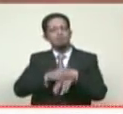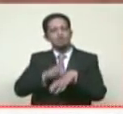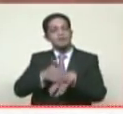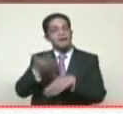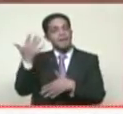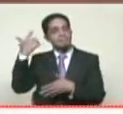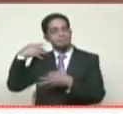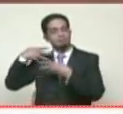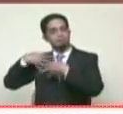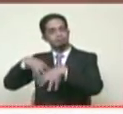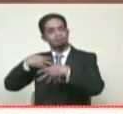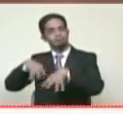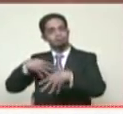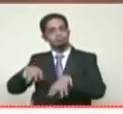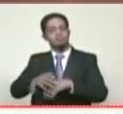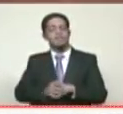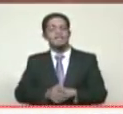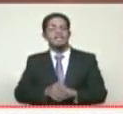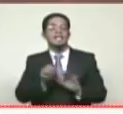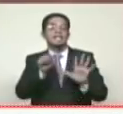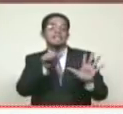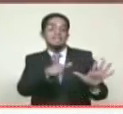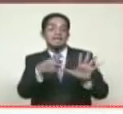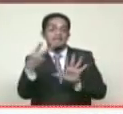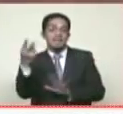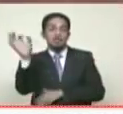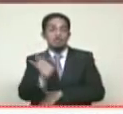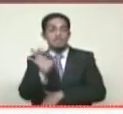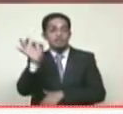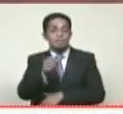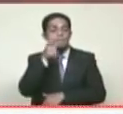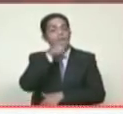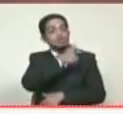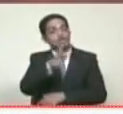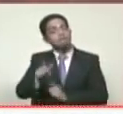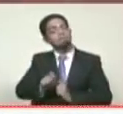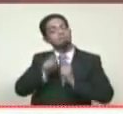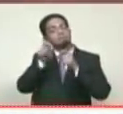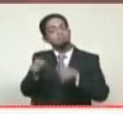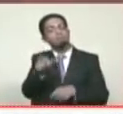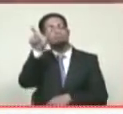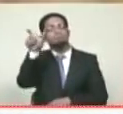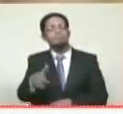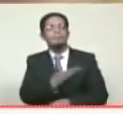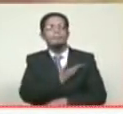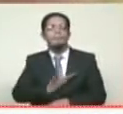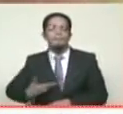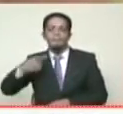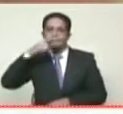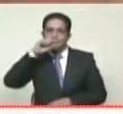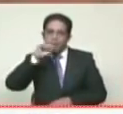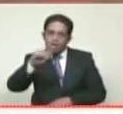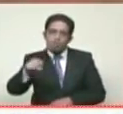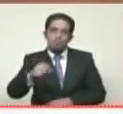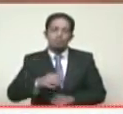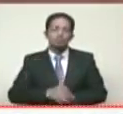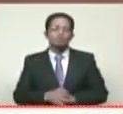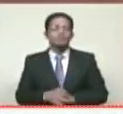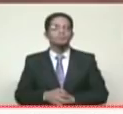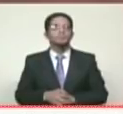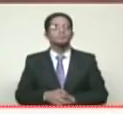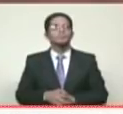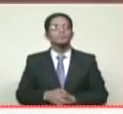y el 67,84% de los que sufragaron designaron a Nicolás Maduro para seguir el rumbo de la República Bolivariana